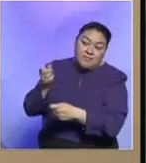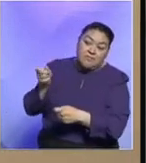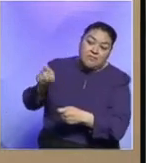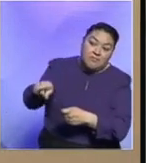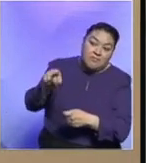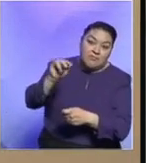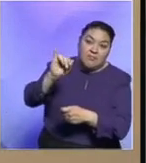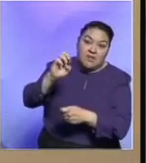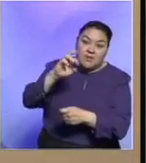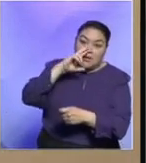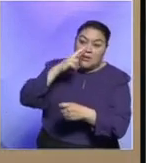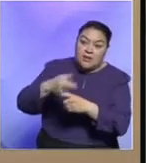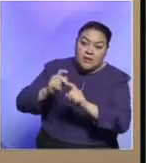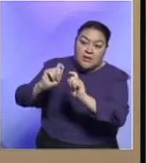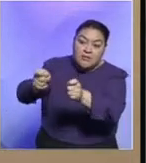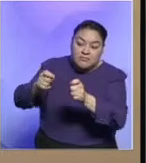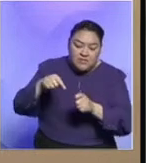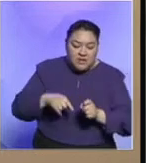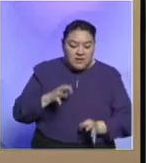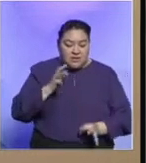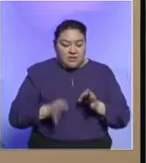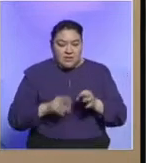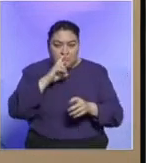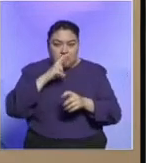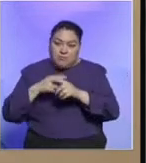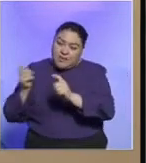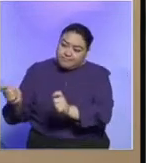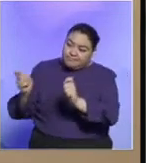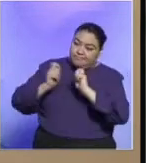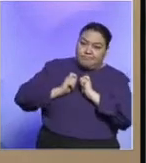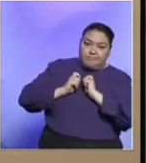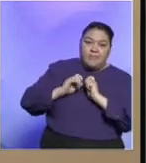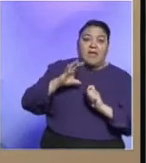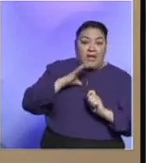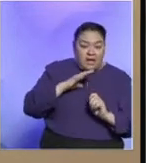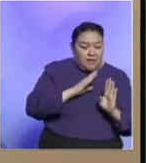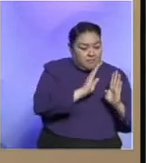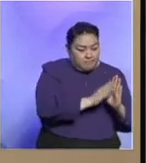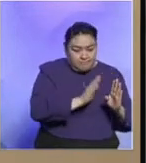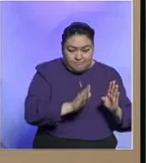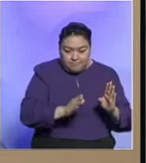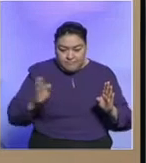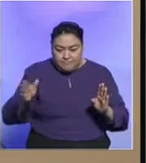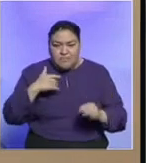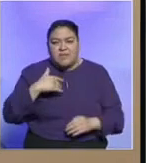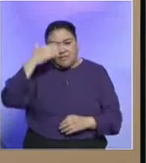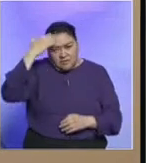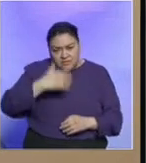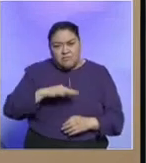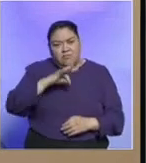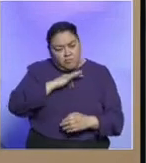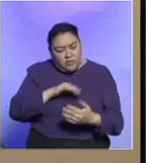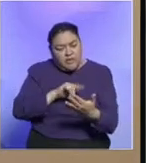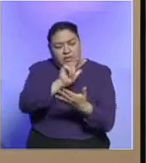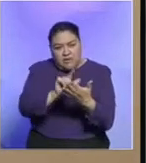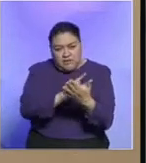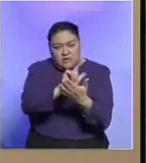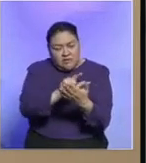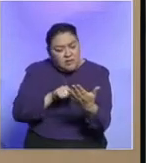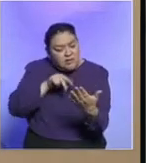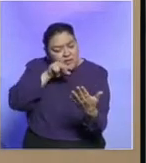Tribunal Electoral. Si bien es cierto, hay diversos métodos de interpretación legal